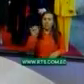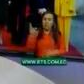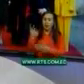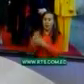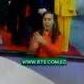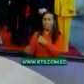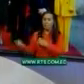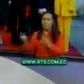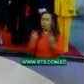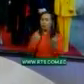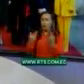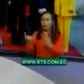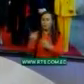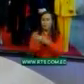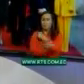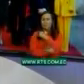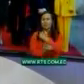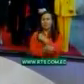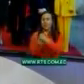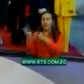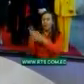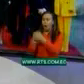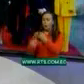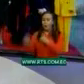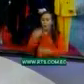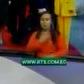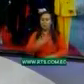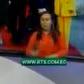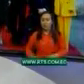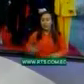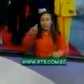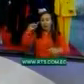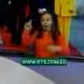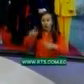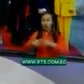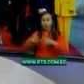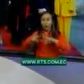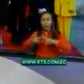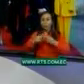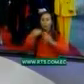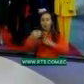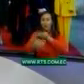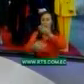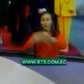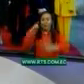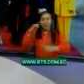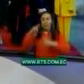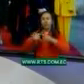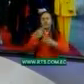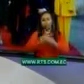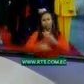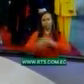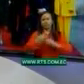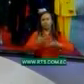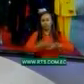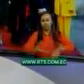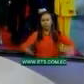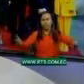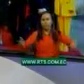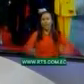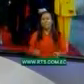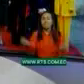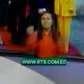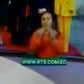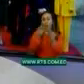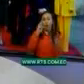Ambos mandatarios anunciaron el inicio de negociaciones que permitan alcanzar un acuerdo de libre comercio. Además, se conoce